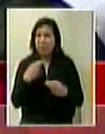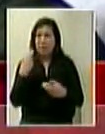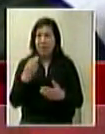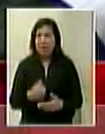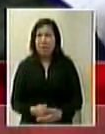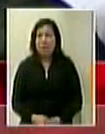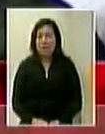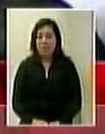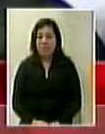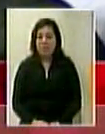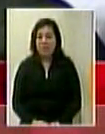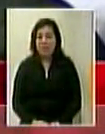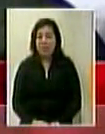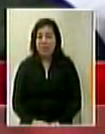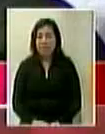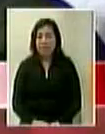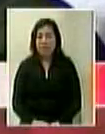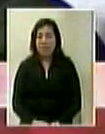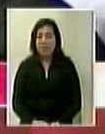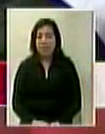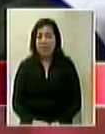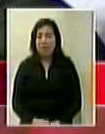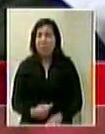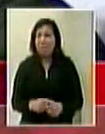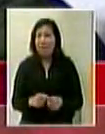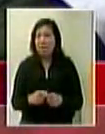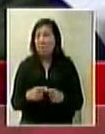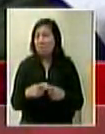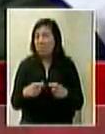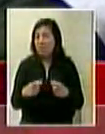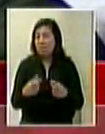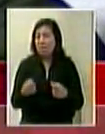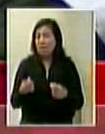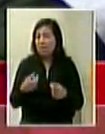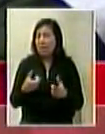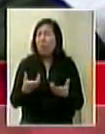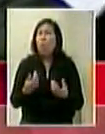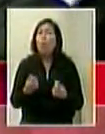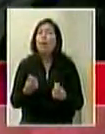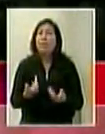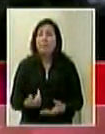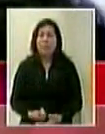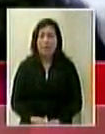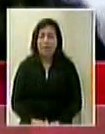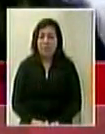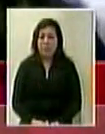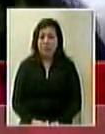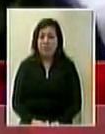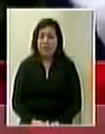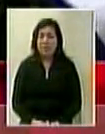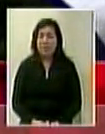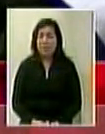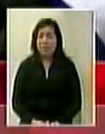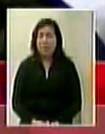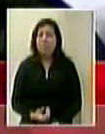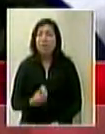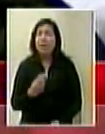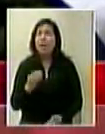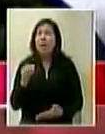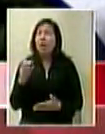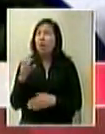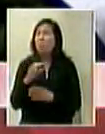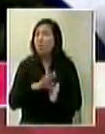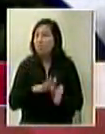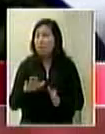política, porque, por ejemplo, se dice, ¿no? Grilletes, ¿por qué no grilletes? ¿Saben cuánto vale cada grillete? ¿Saben por qué Colombia